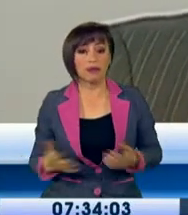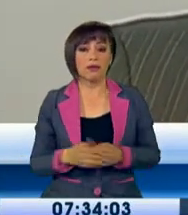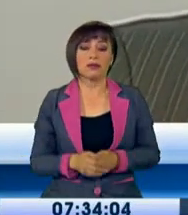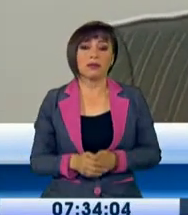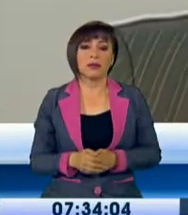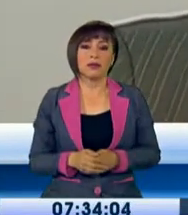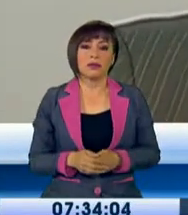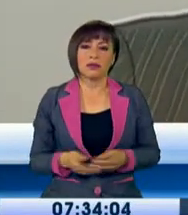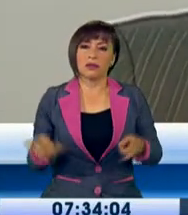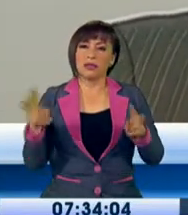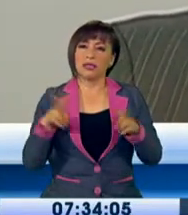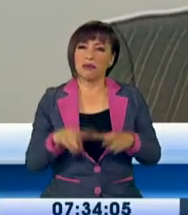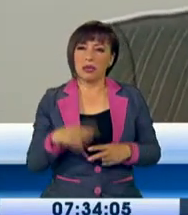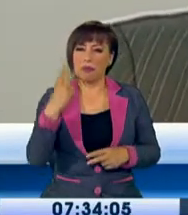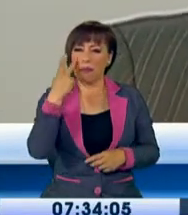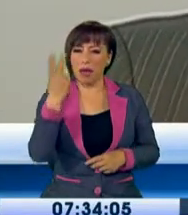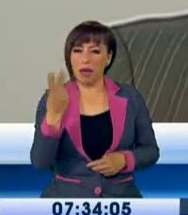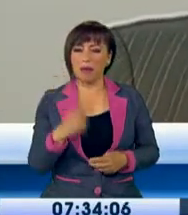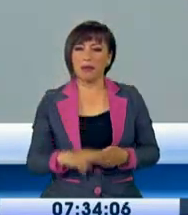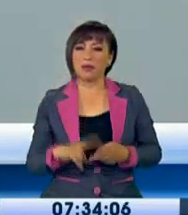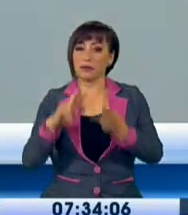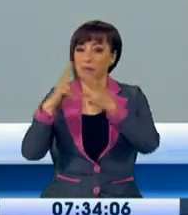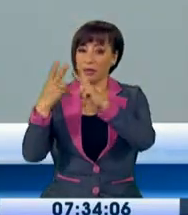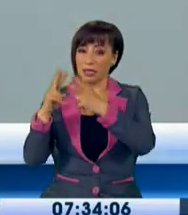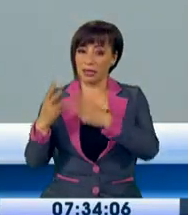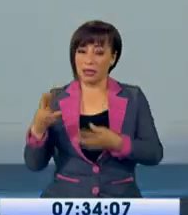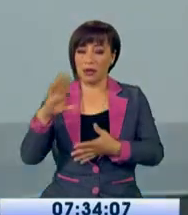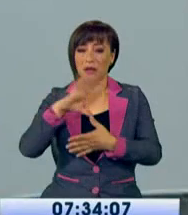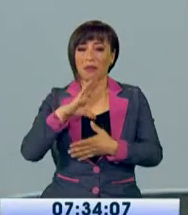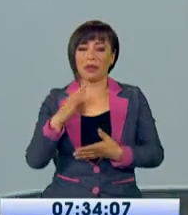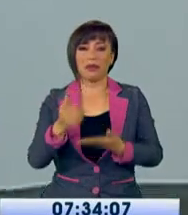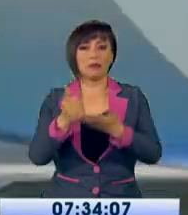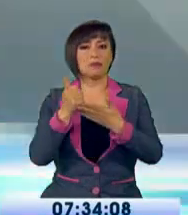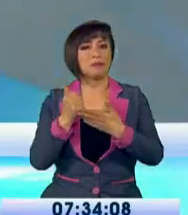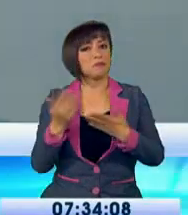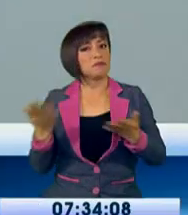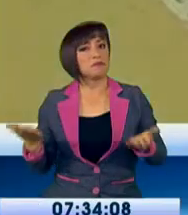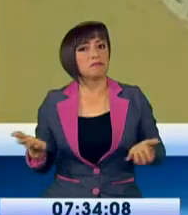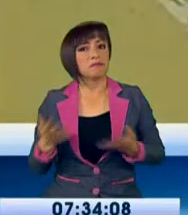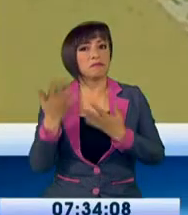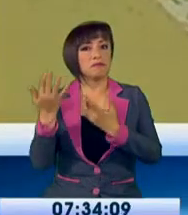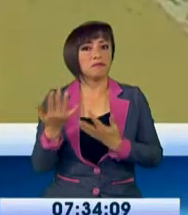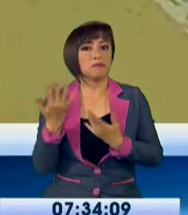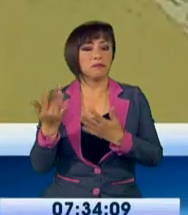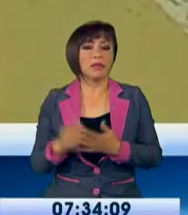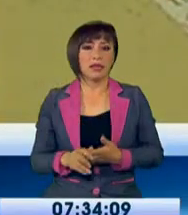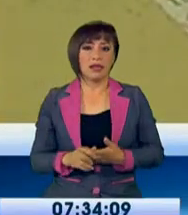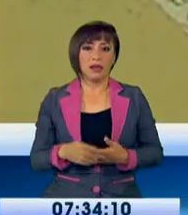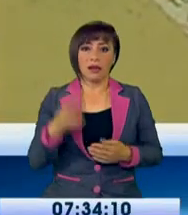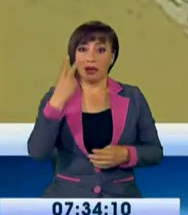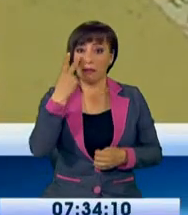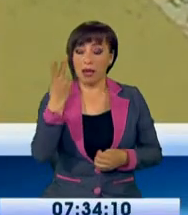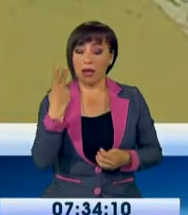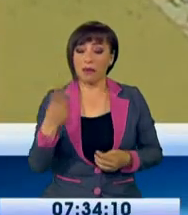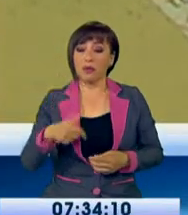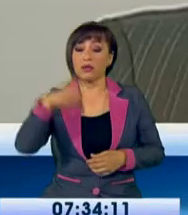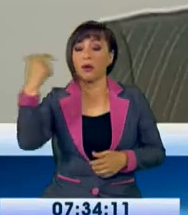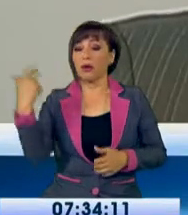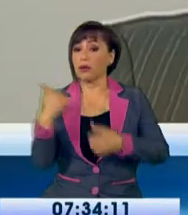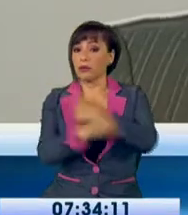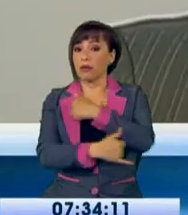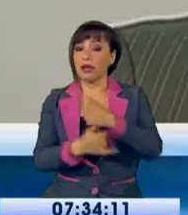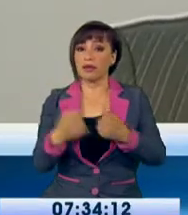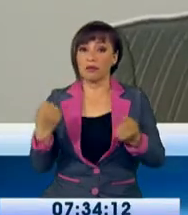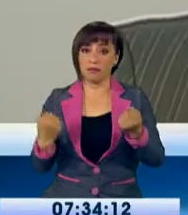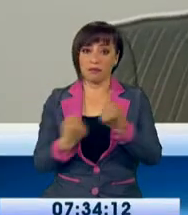importante devaluación que han hecho nuestros vecinos latinoamericanos. Martínez recordó que las expectativas de crecimiento se han reducido a nivel de toda la región. El